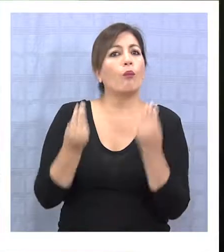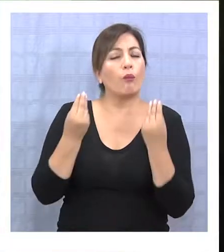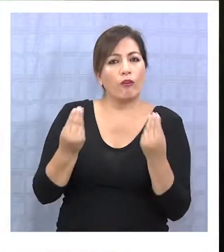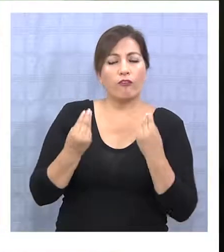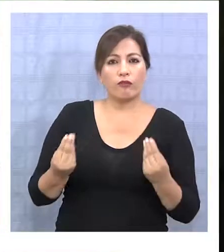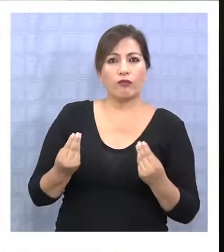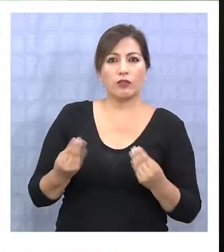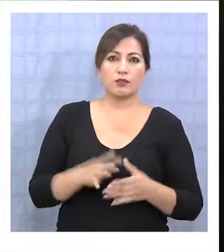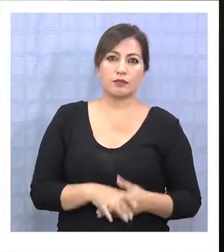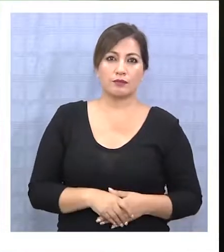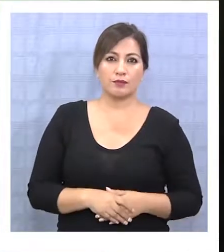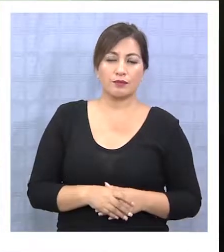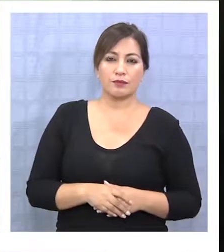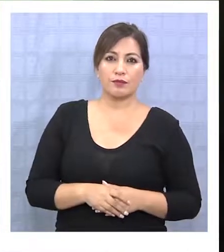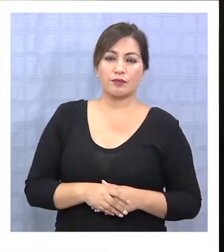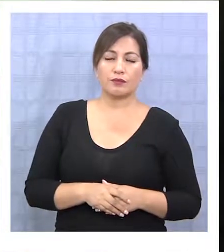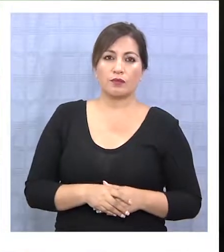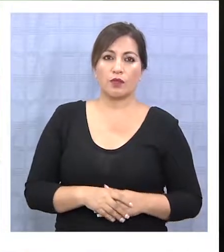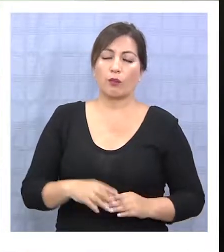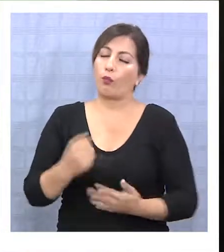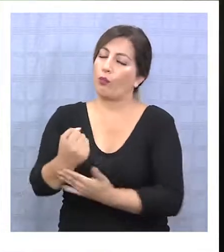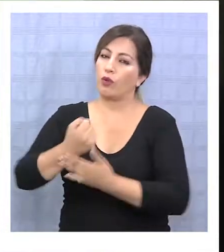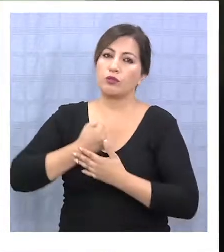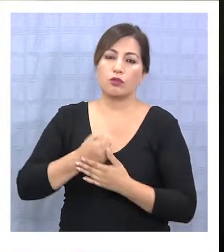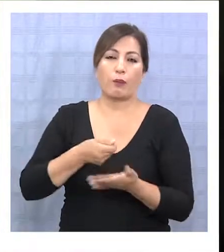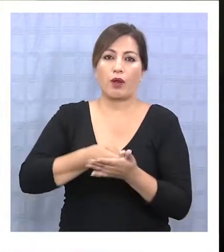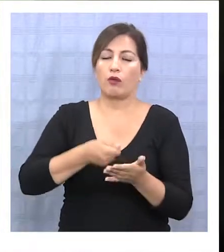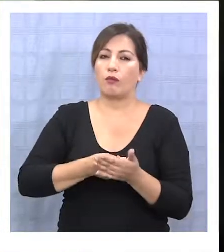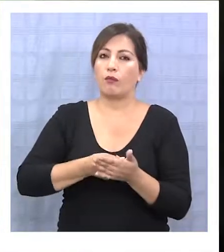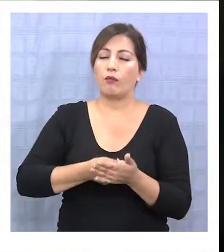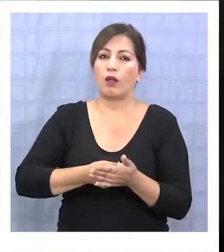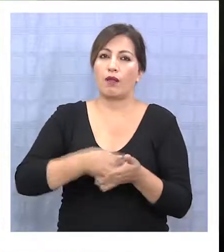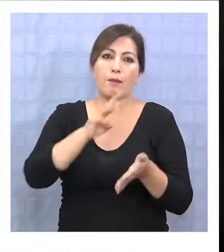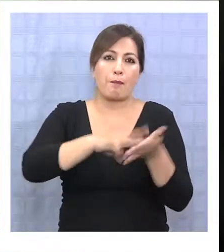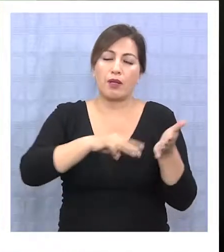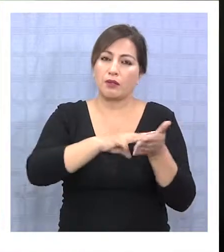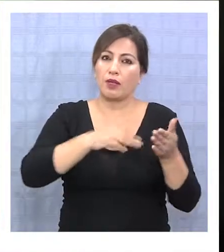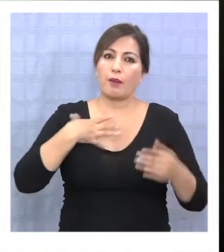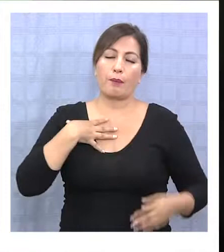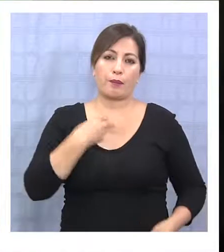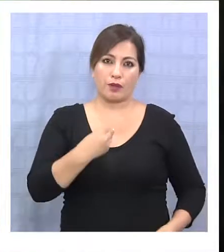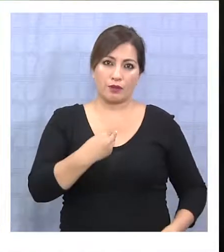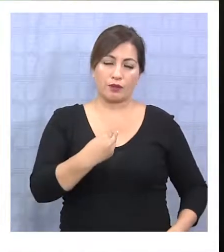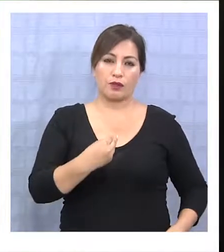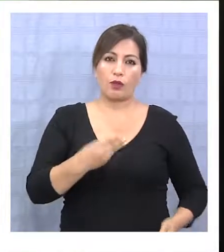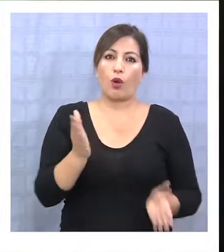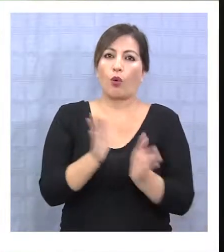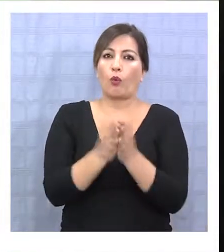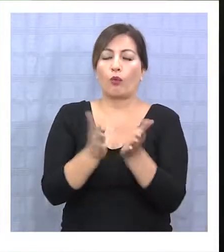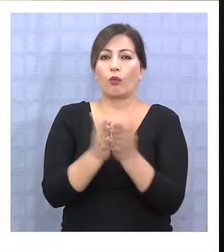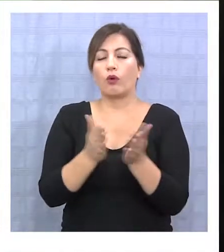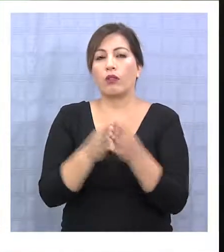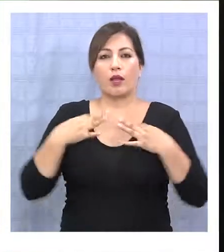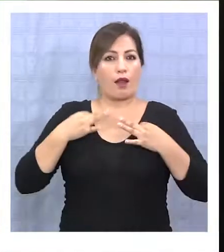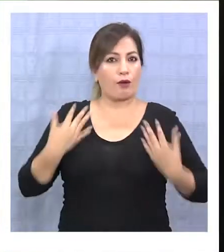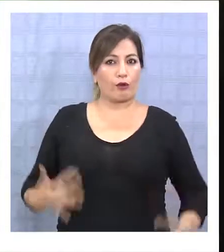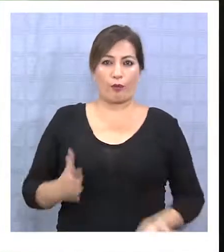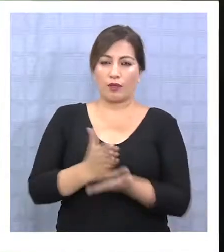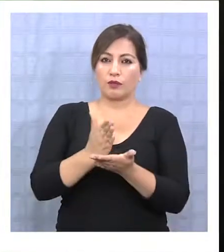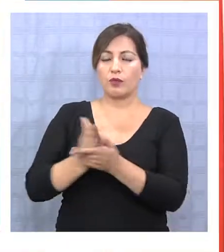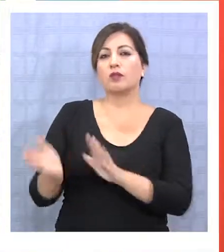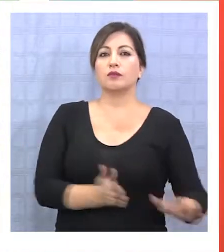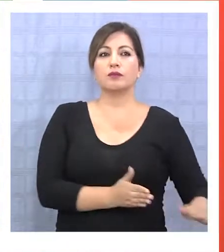muy buena, muy buena porque te saca de apuros, de ayudas para comprar los útiles de mis niños, de los cuadernos, los